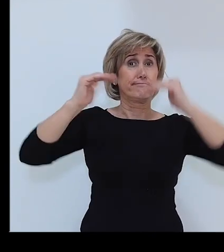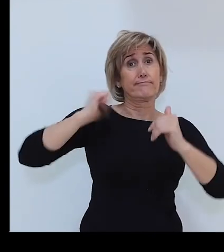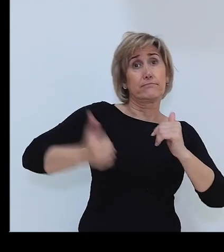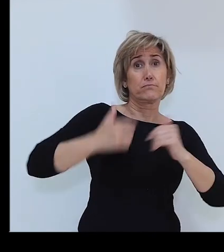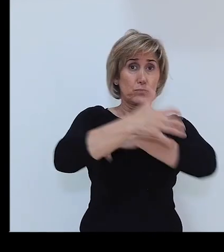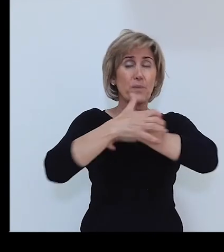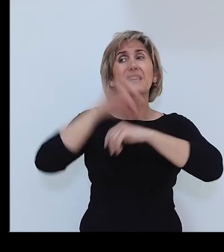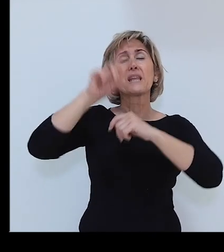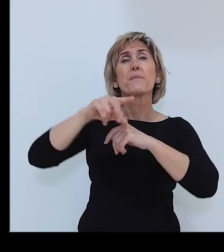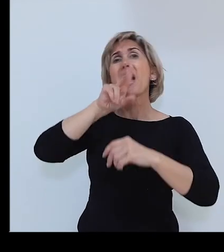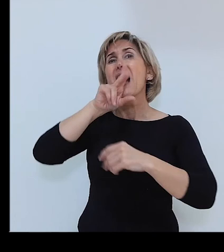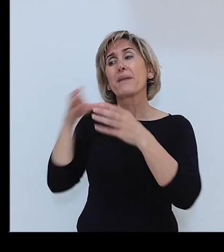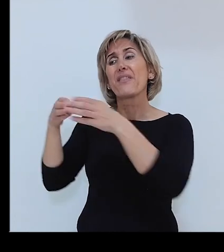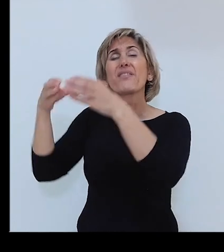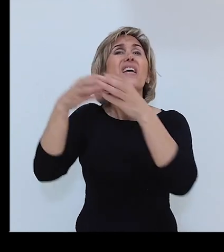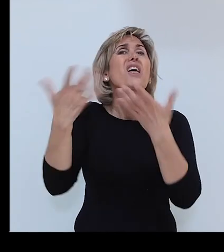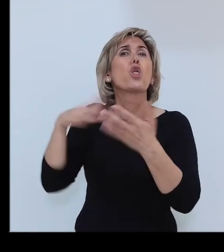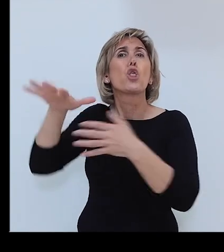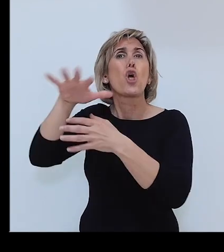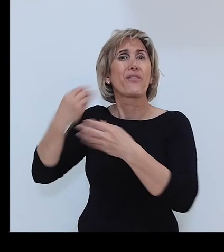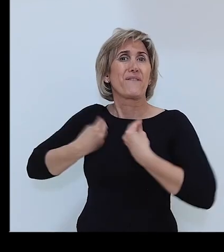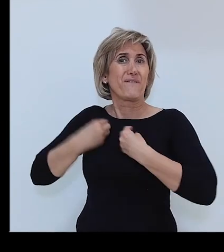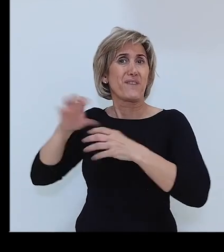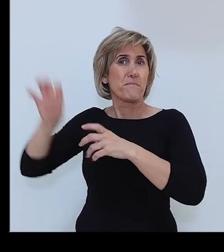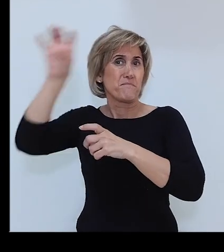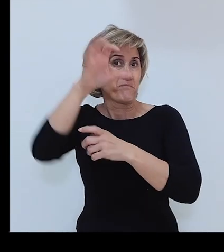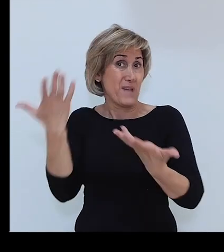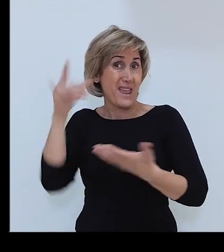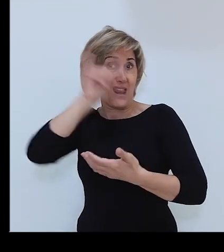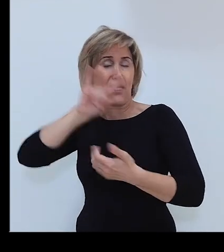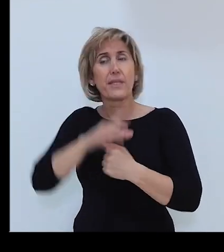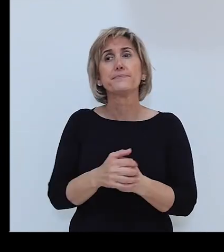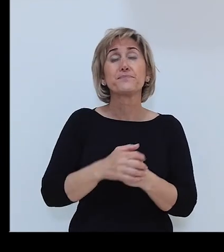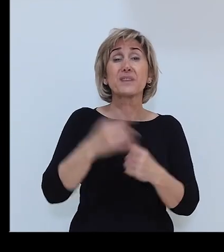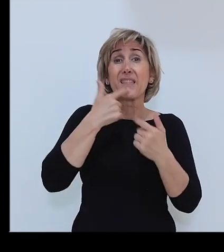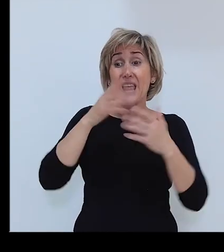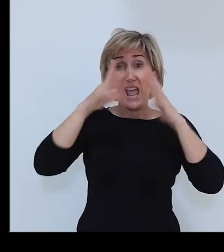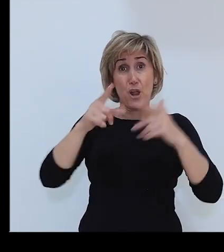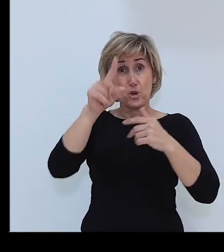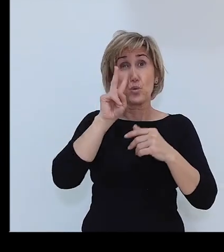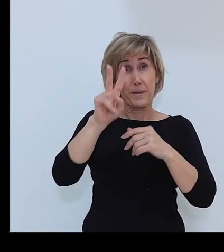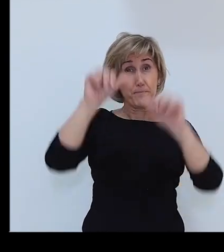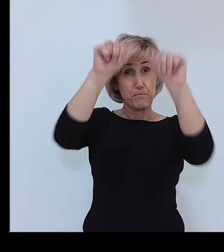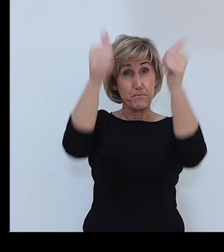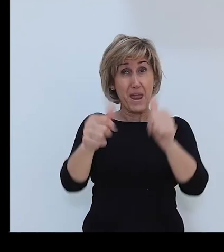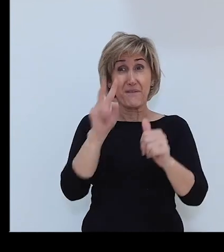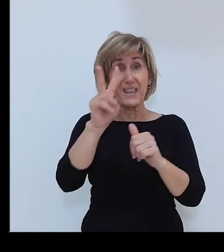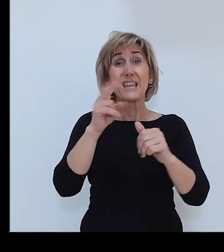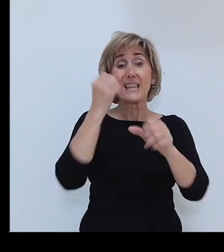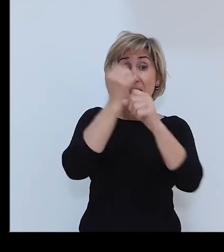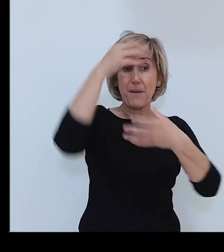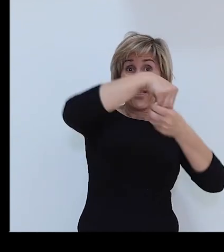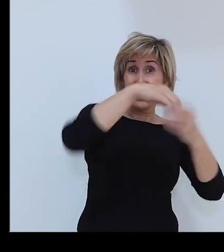Habla del sexo, habla de la clase social y habla de la etnia. Si hoy nos damos